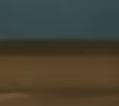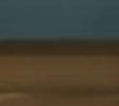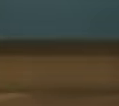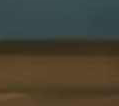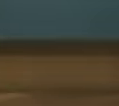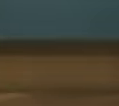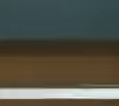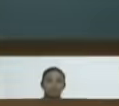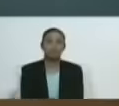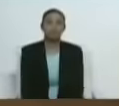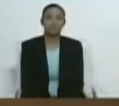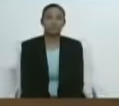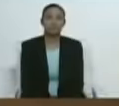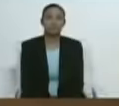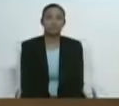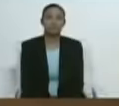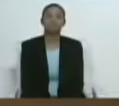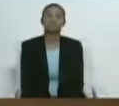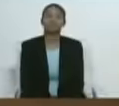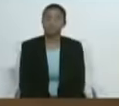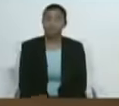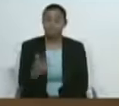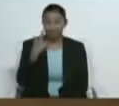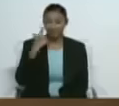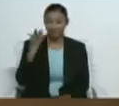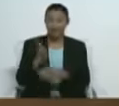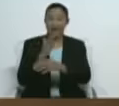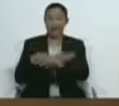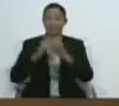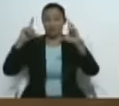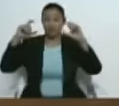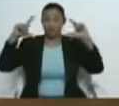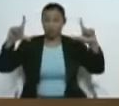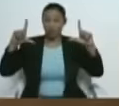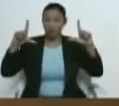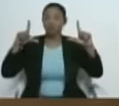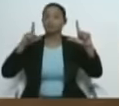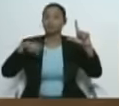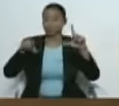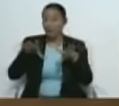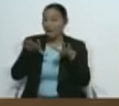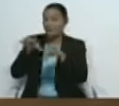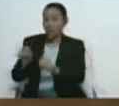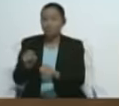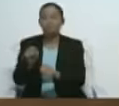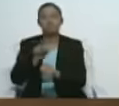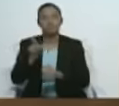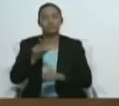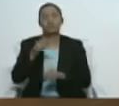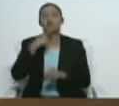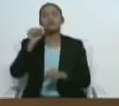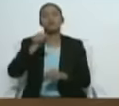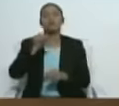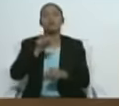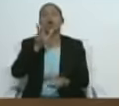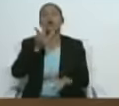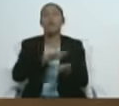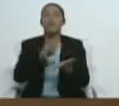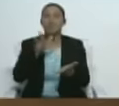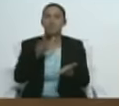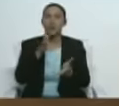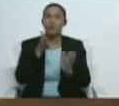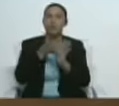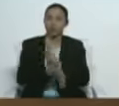su militancia con dicha organización pero no es bebé de bebé de pecho